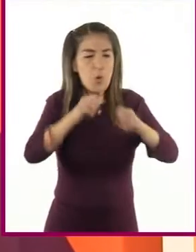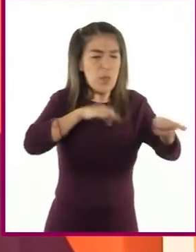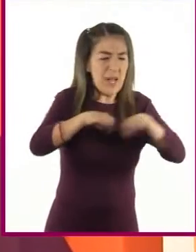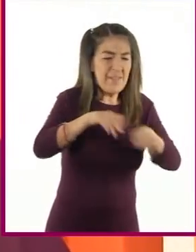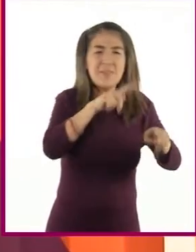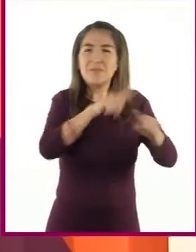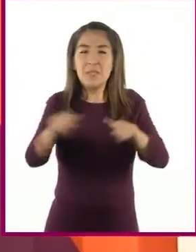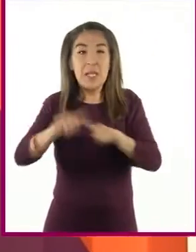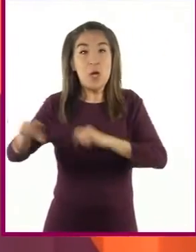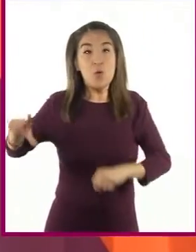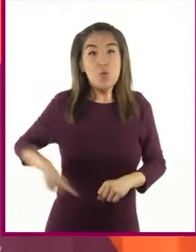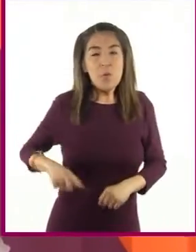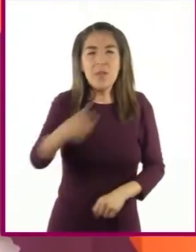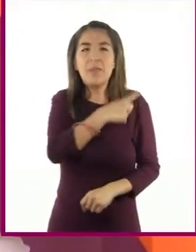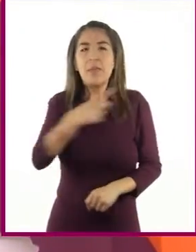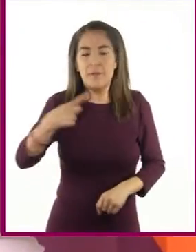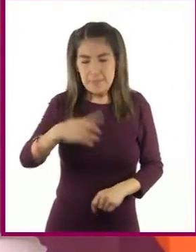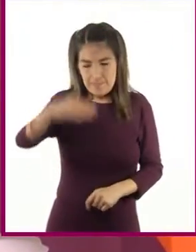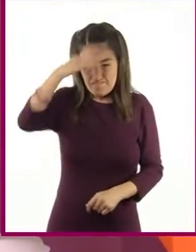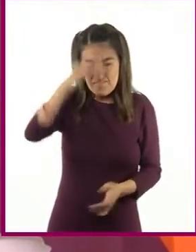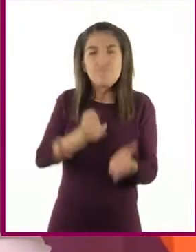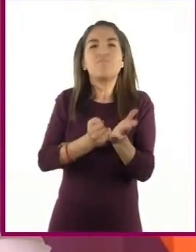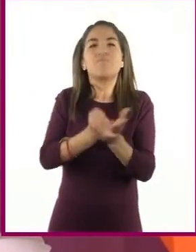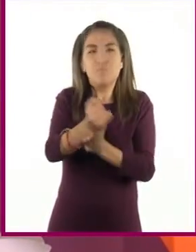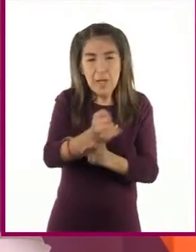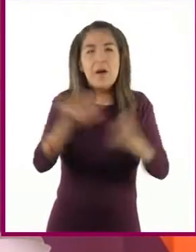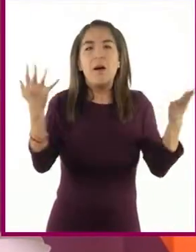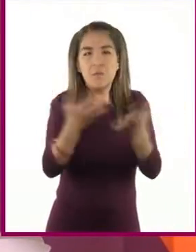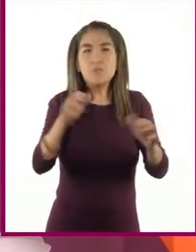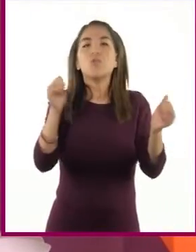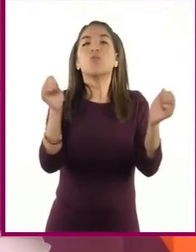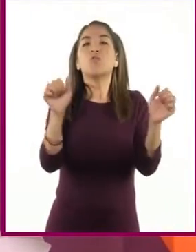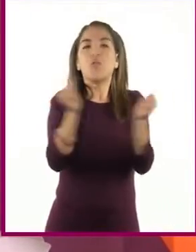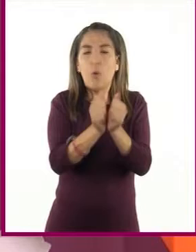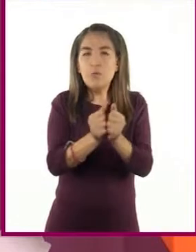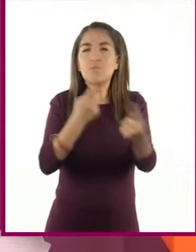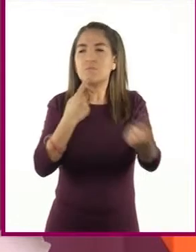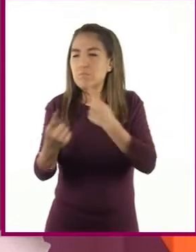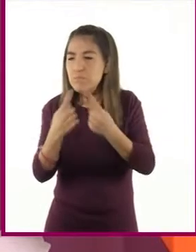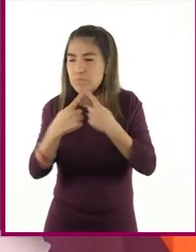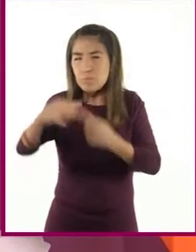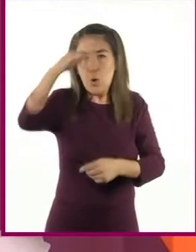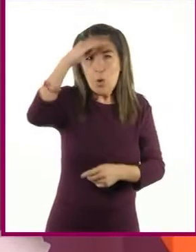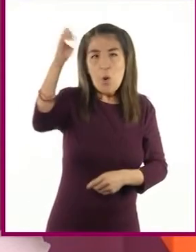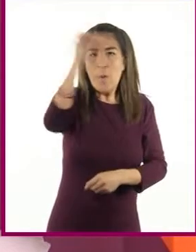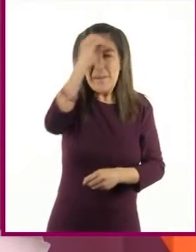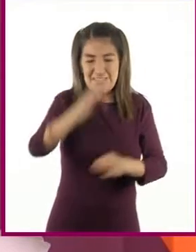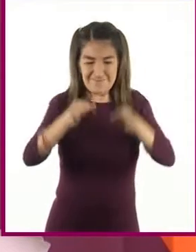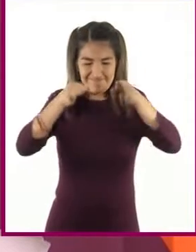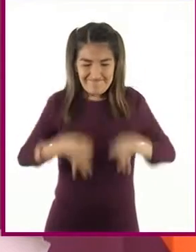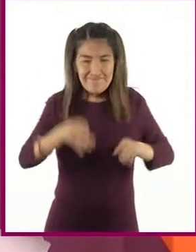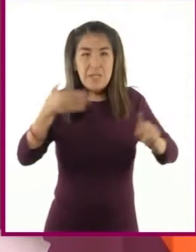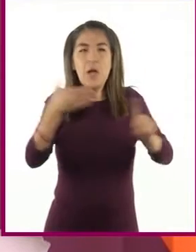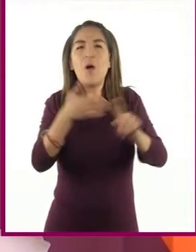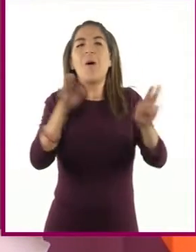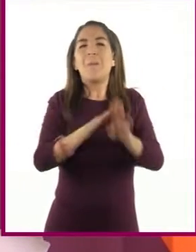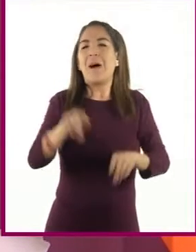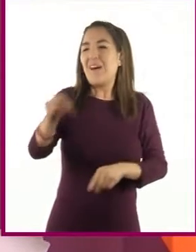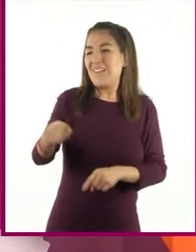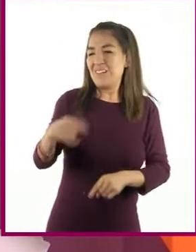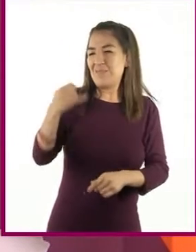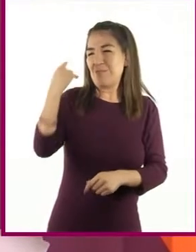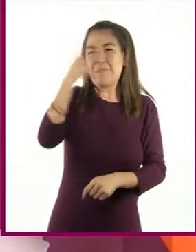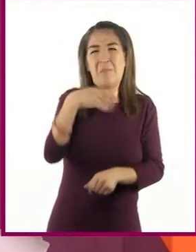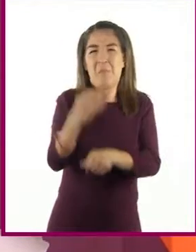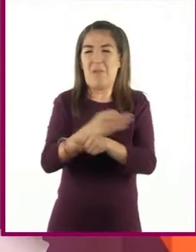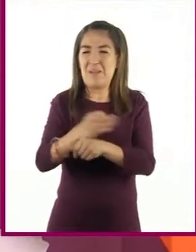autoridades deben tomar decisiones atendiendo criterios objetivos, sin influencias de sesgos,